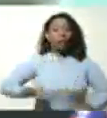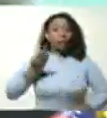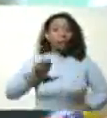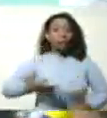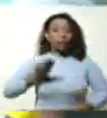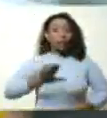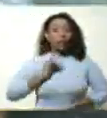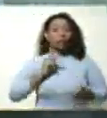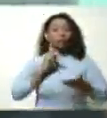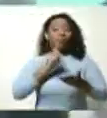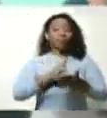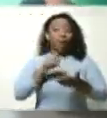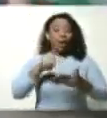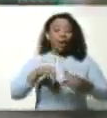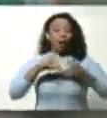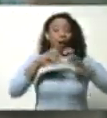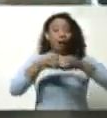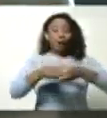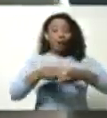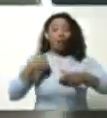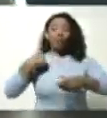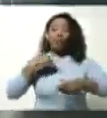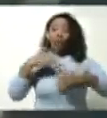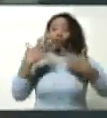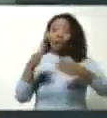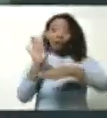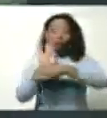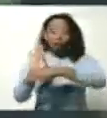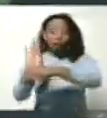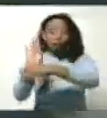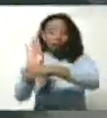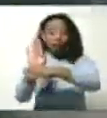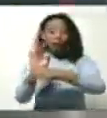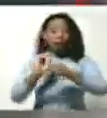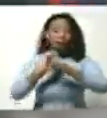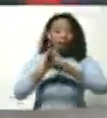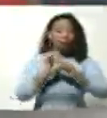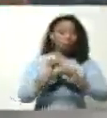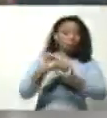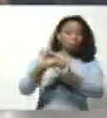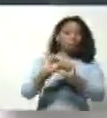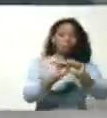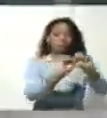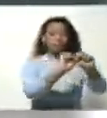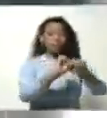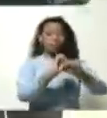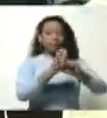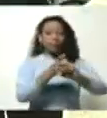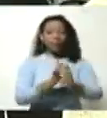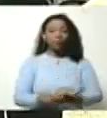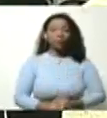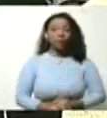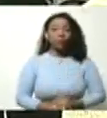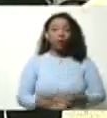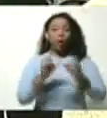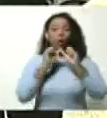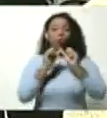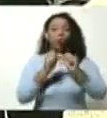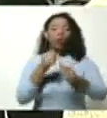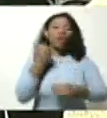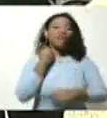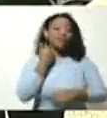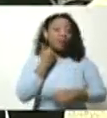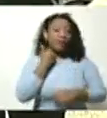Están regresando a clase y tenemos, bueno, que prevenir el COVID. Hay que prevenir el COVID-19. Sigue siendo una